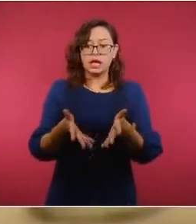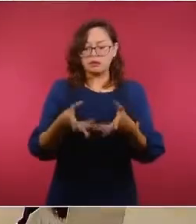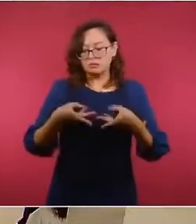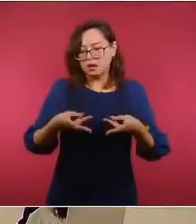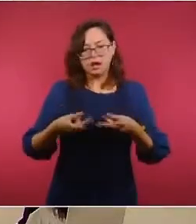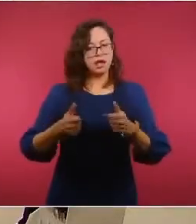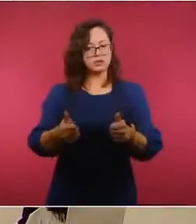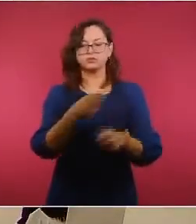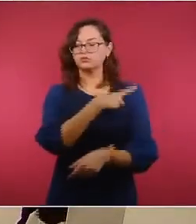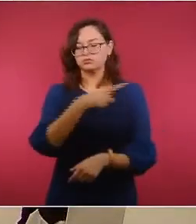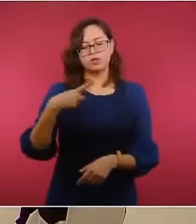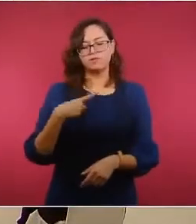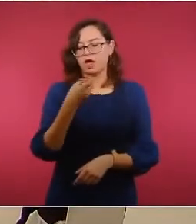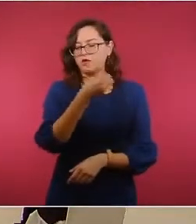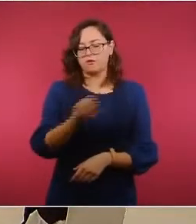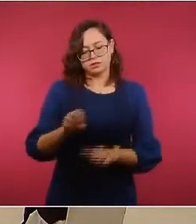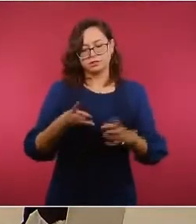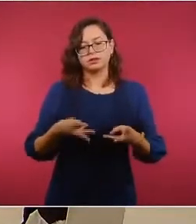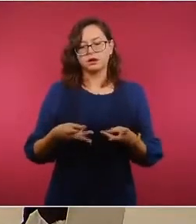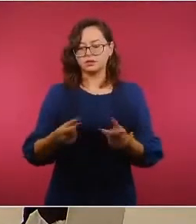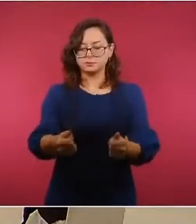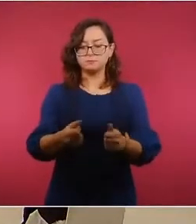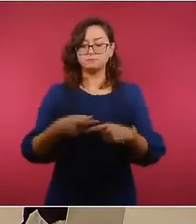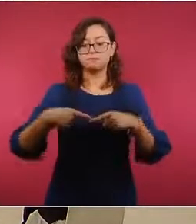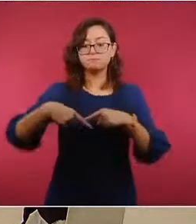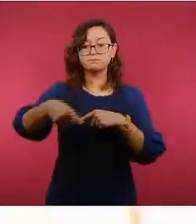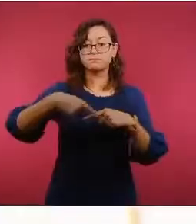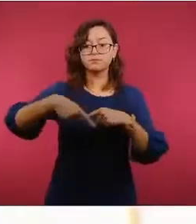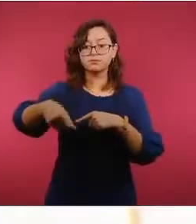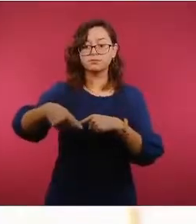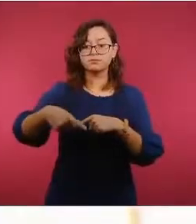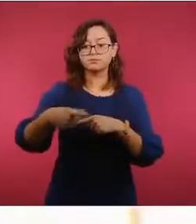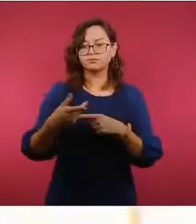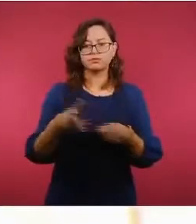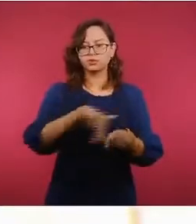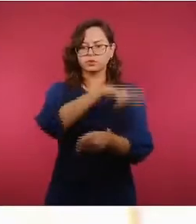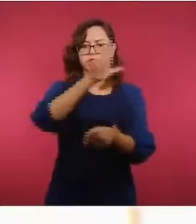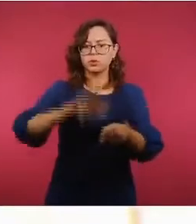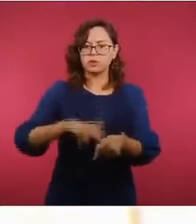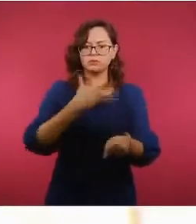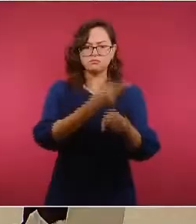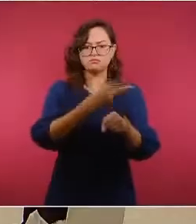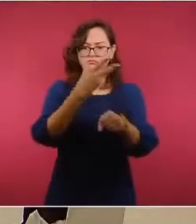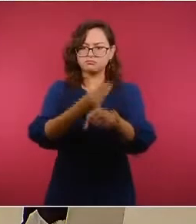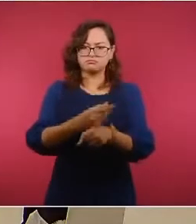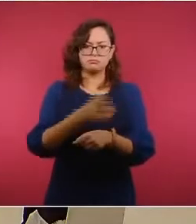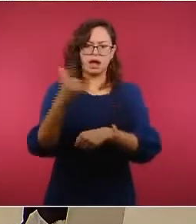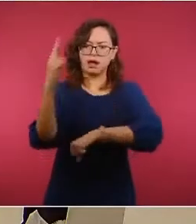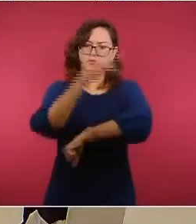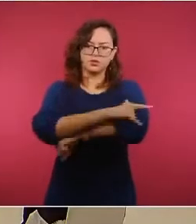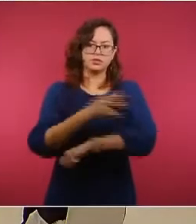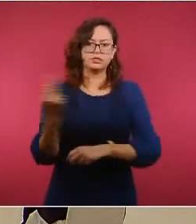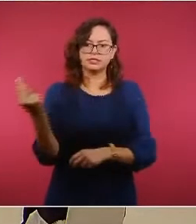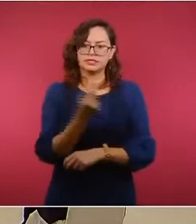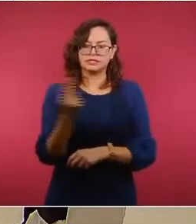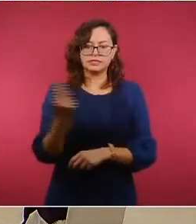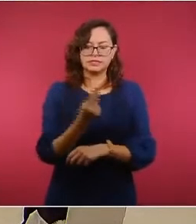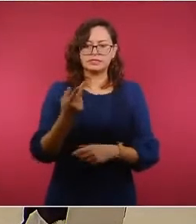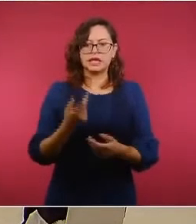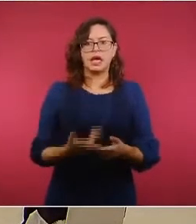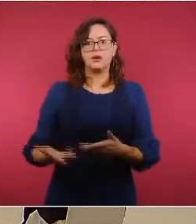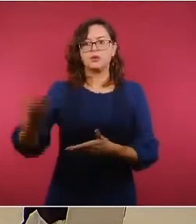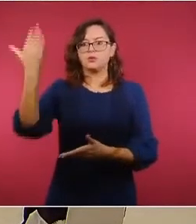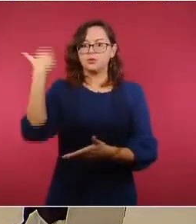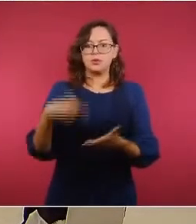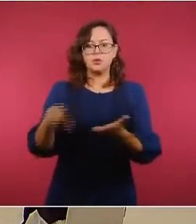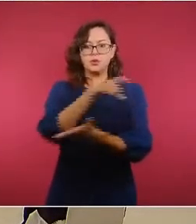se tiene que desarrollar, pero sería dentro de su programa normal de mantenimiento del avión. Desde que se adquirió